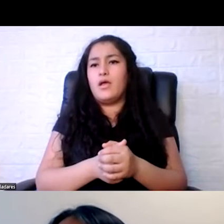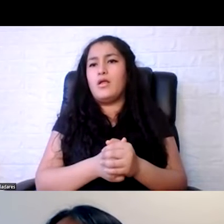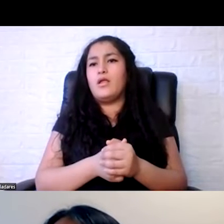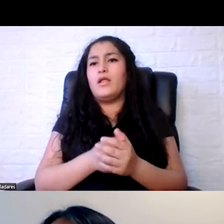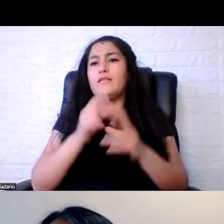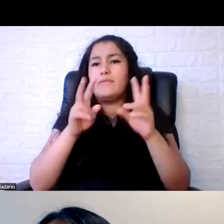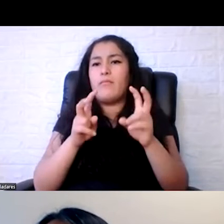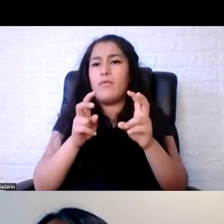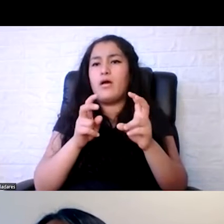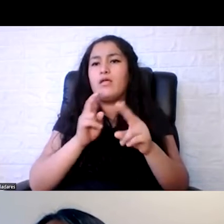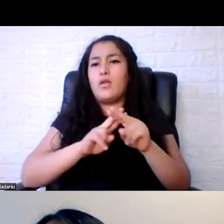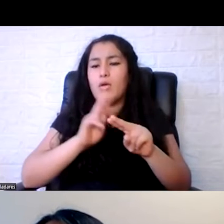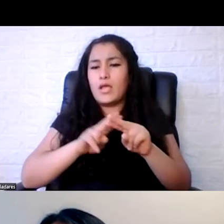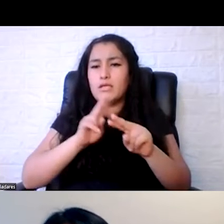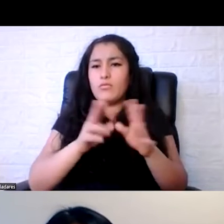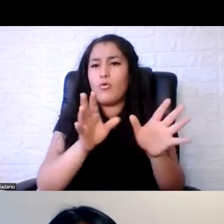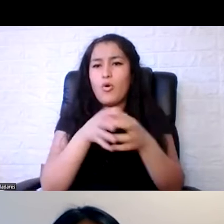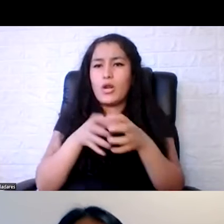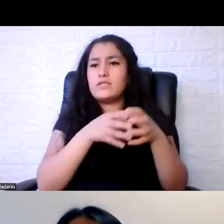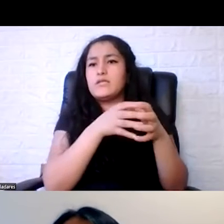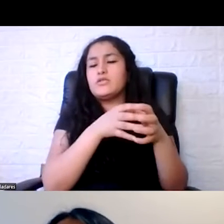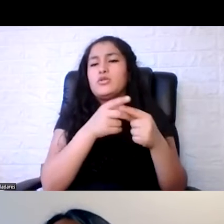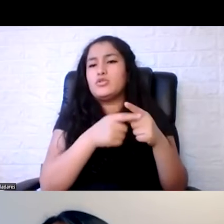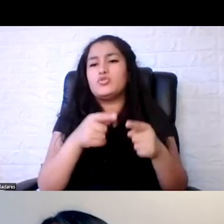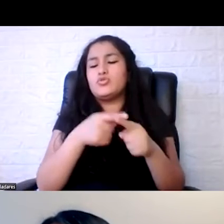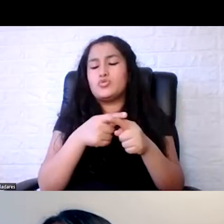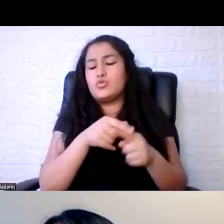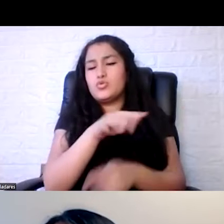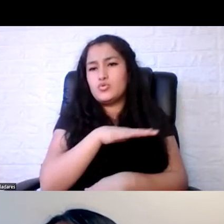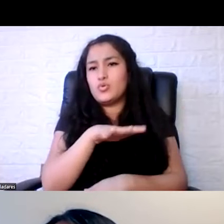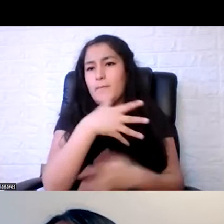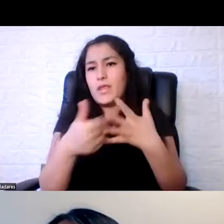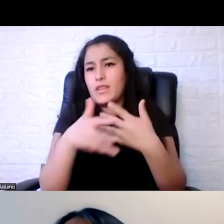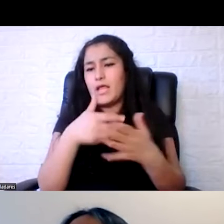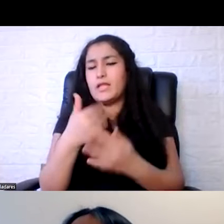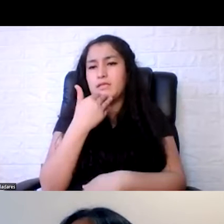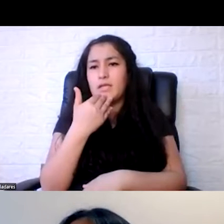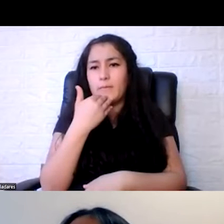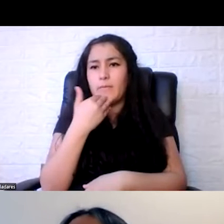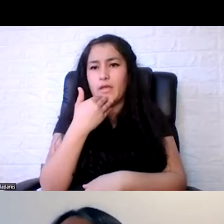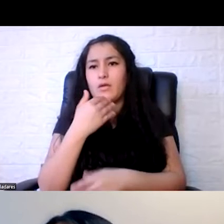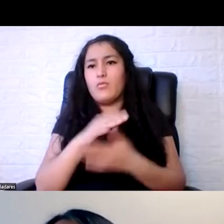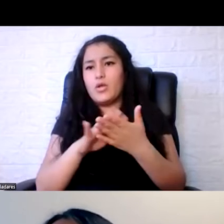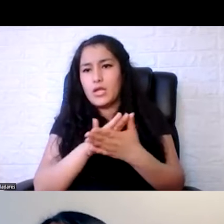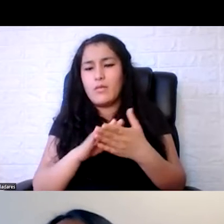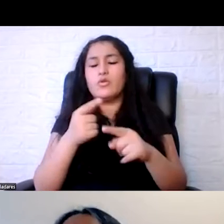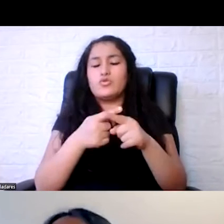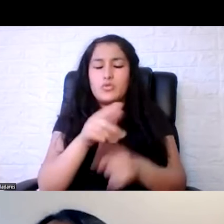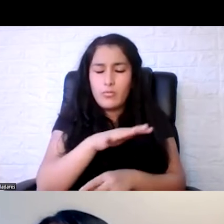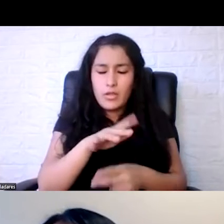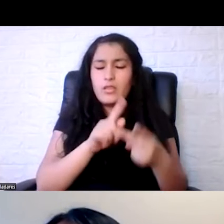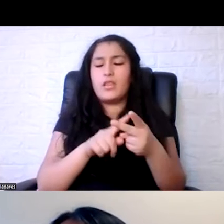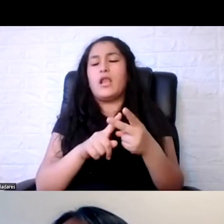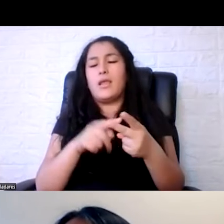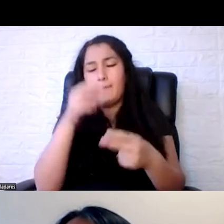prácticas políticas como organizaciones socioambientales y como organizaciones socioambientales, mapuches, sociales, esta